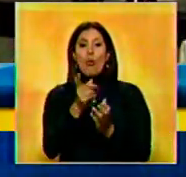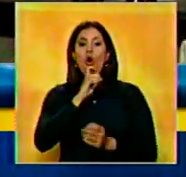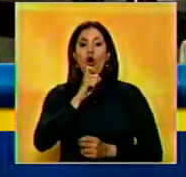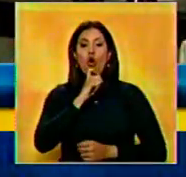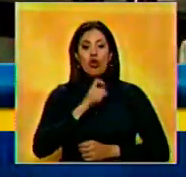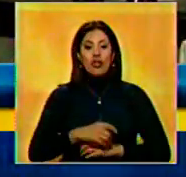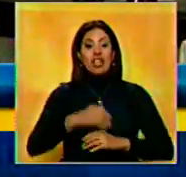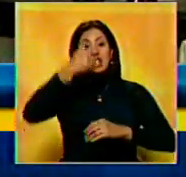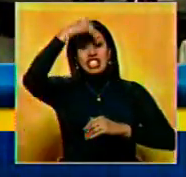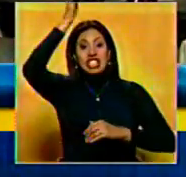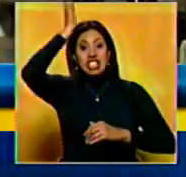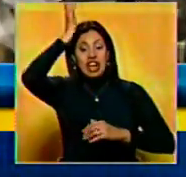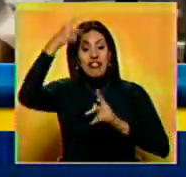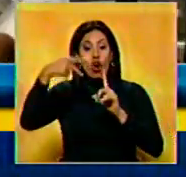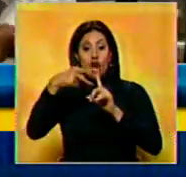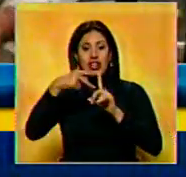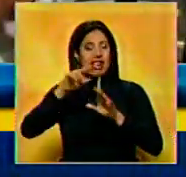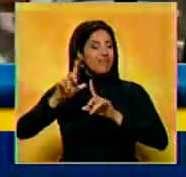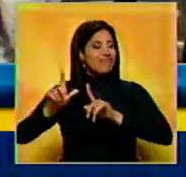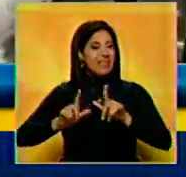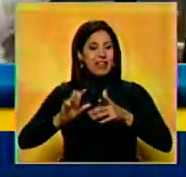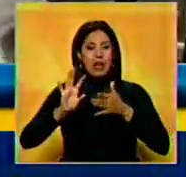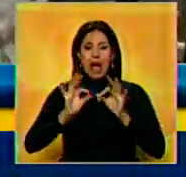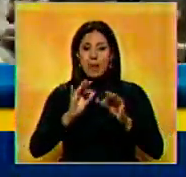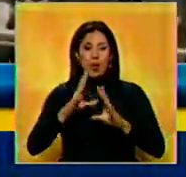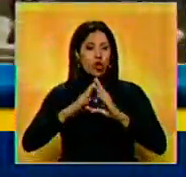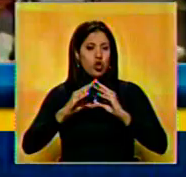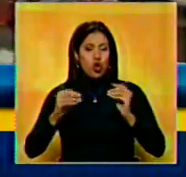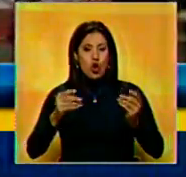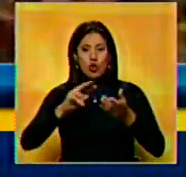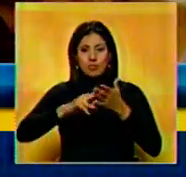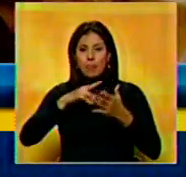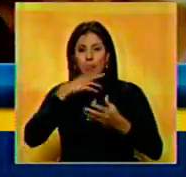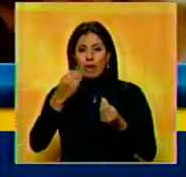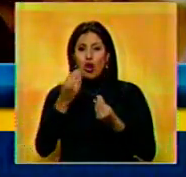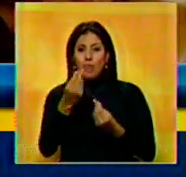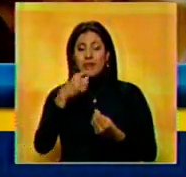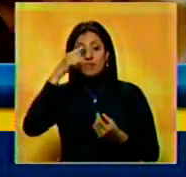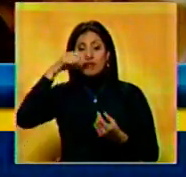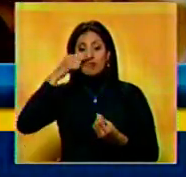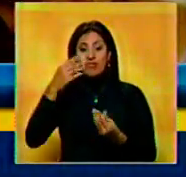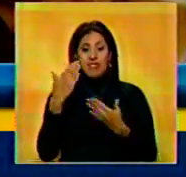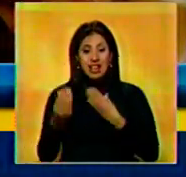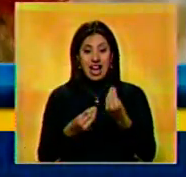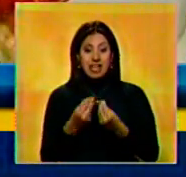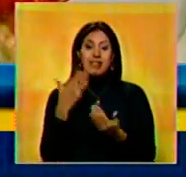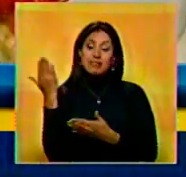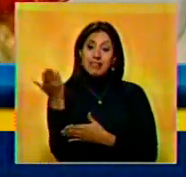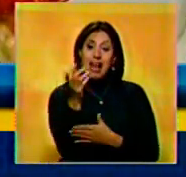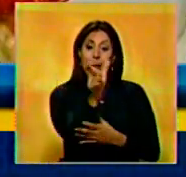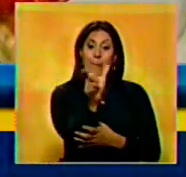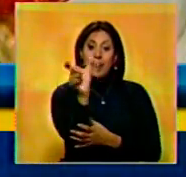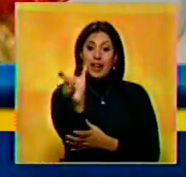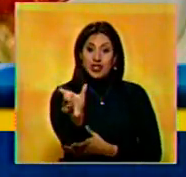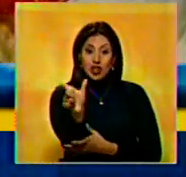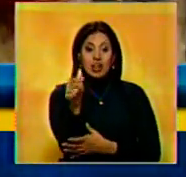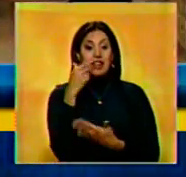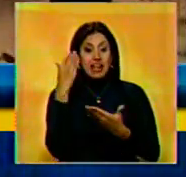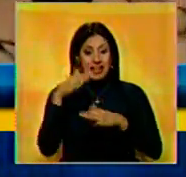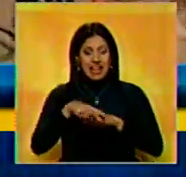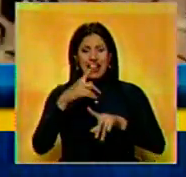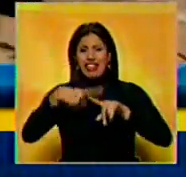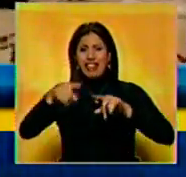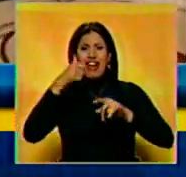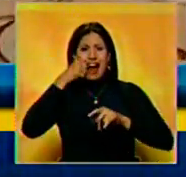Los chefs del hotel ya tienen, por ejemplo, todo listo en el exquisito y elegante menú que le servirán a las estrellas. Este incluye